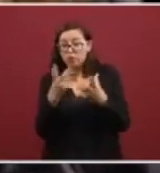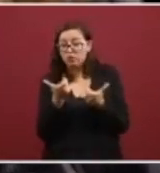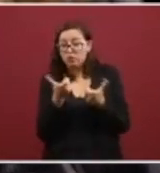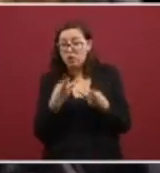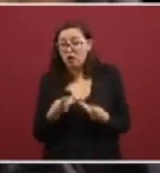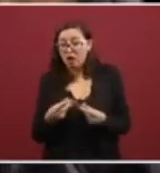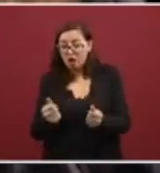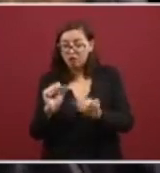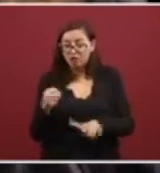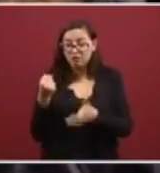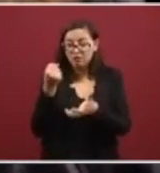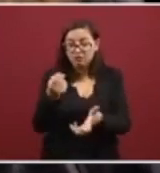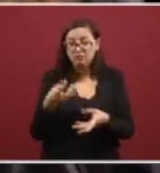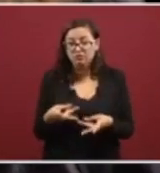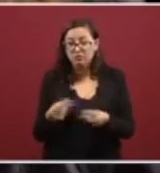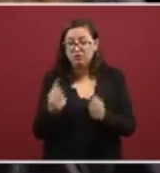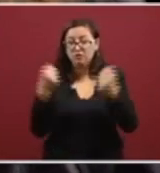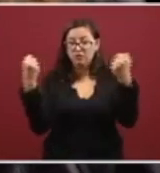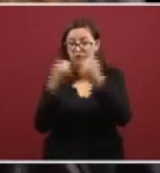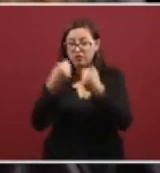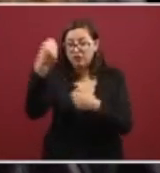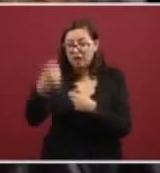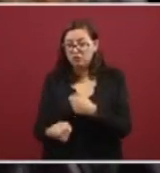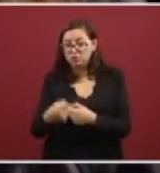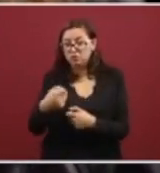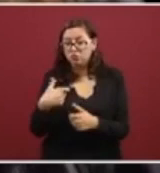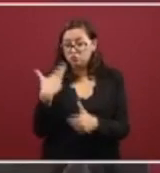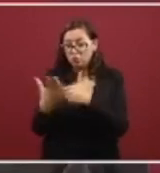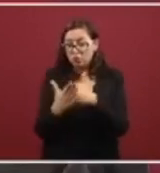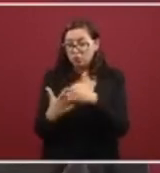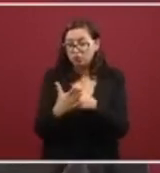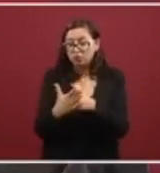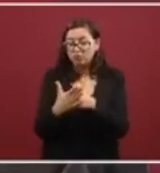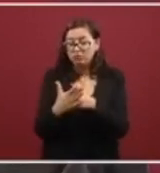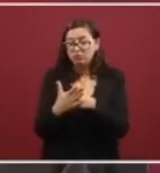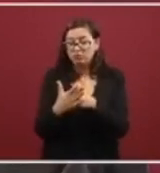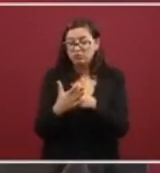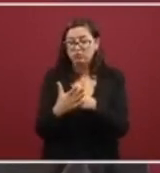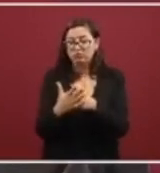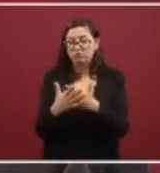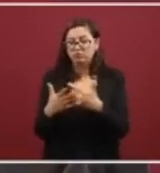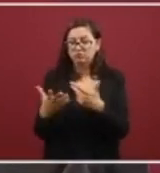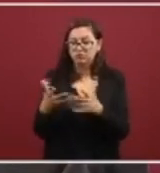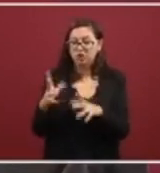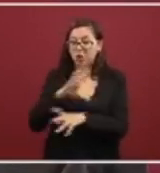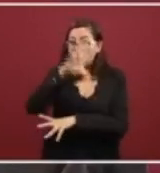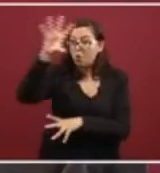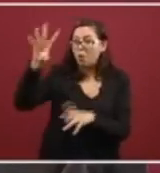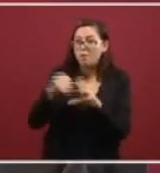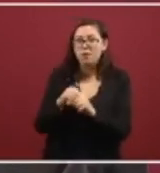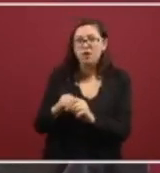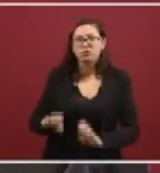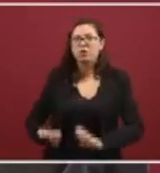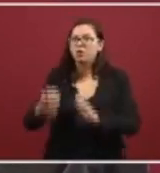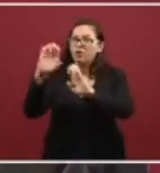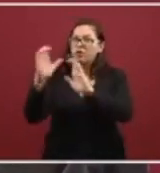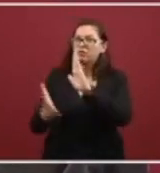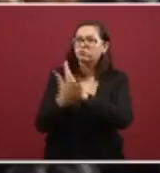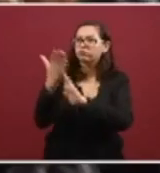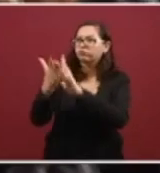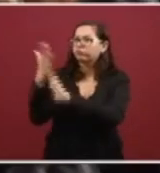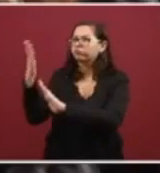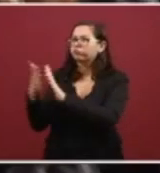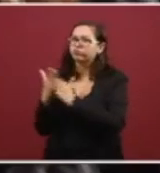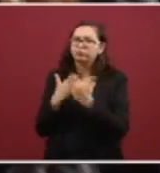implementar las medidas en la frontera sur para lo que usted comentaba ayer, la modernización de toda la infraestructura